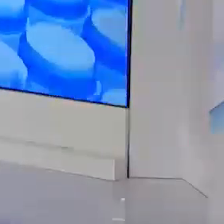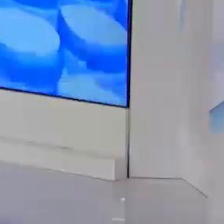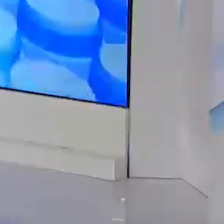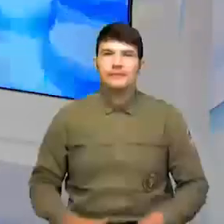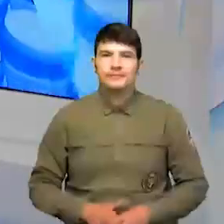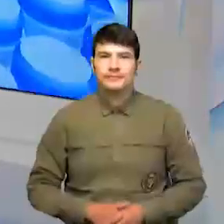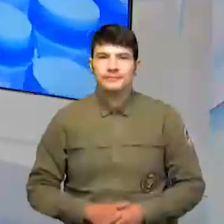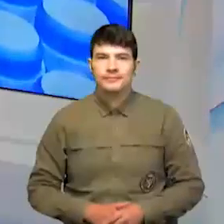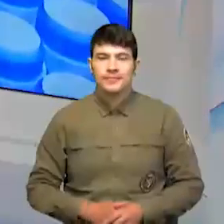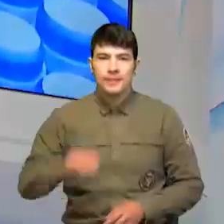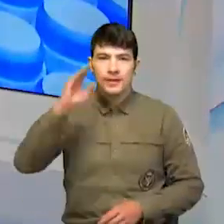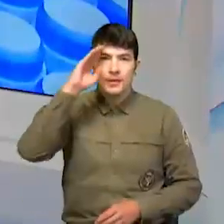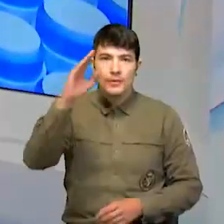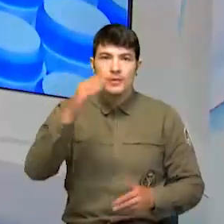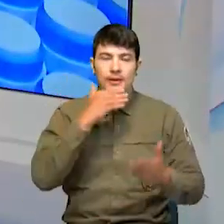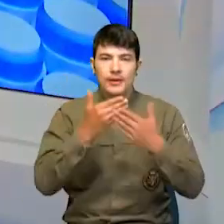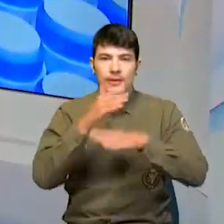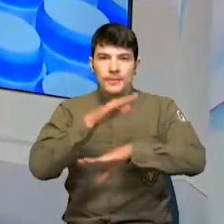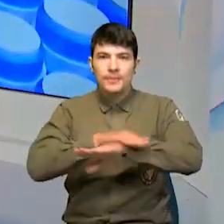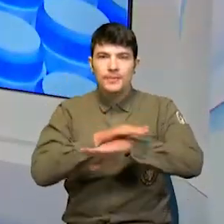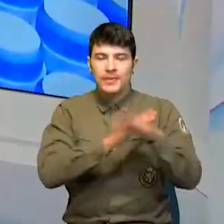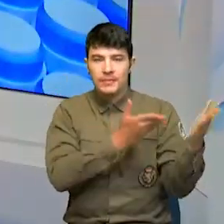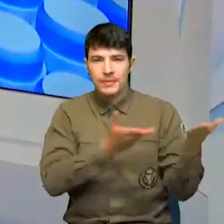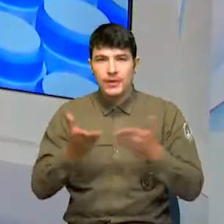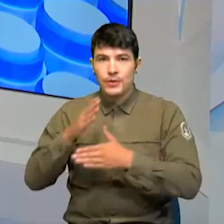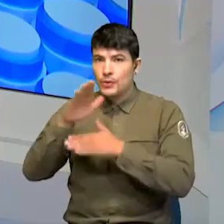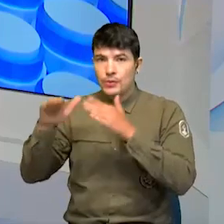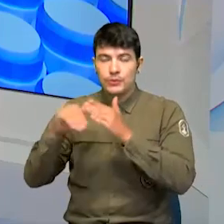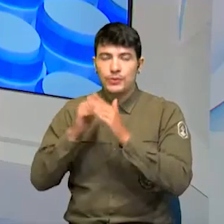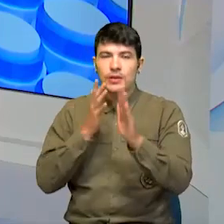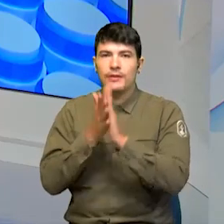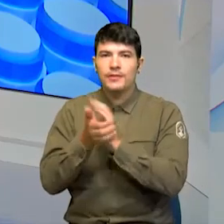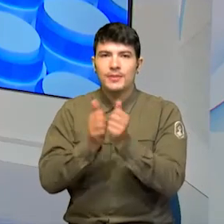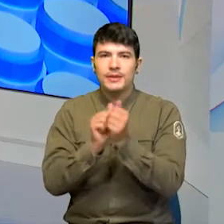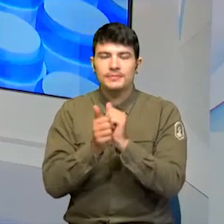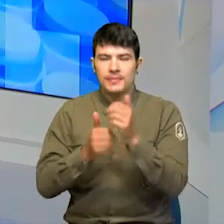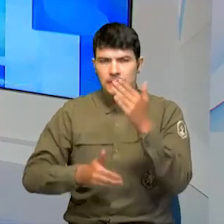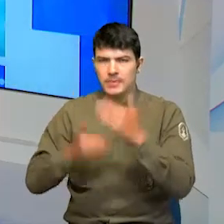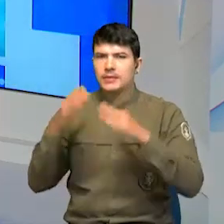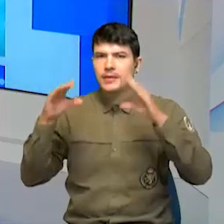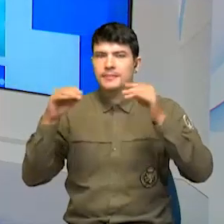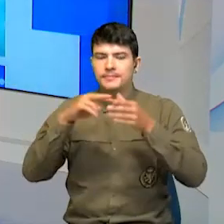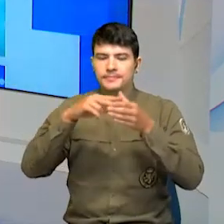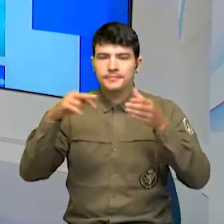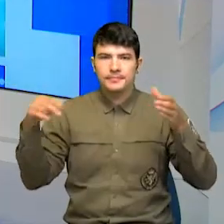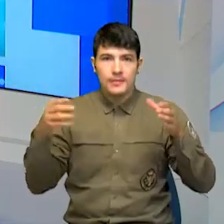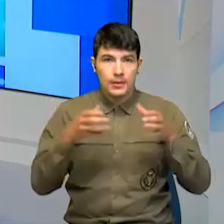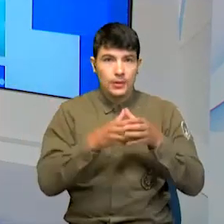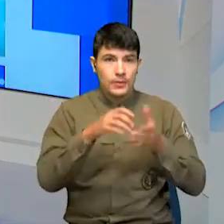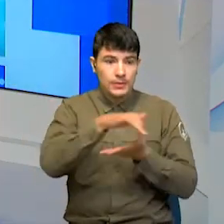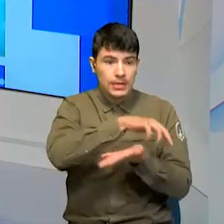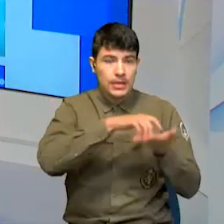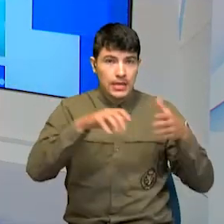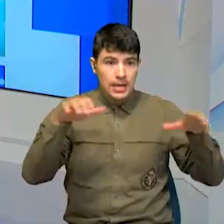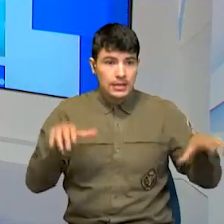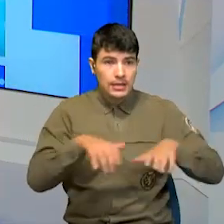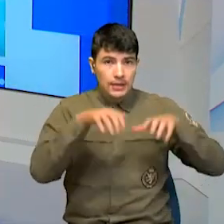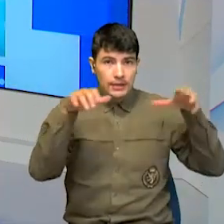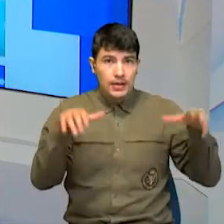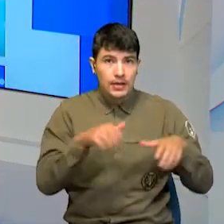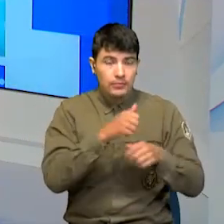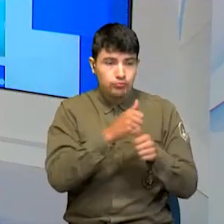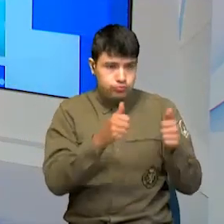Hola, ¿qué tal? Muy buenas tardes, bienvenidos a la información deportiva en Oriente Noticias. Y empezamos hablando de natación porque la Selección Santander de Actividades